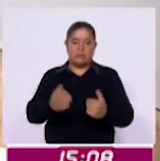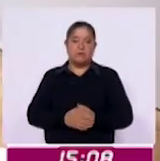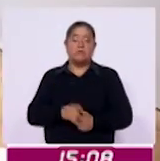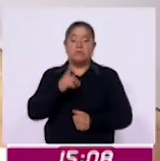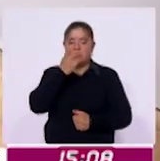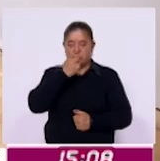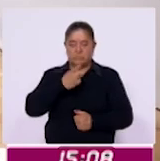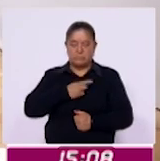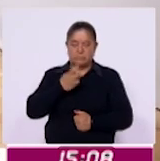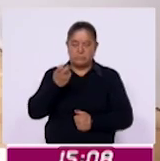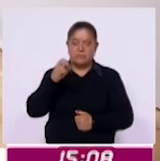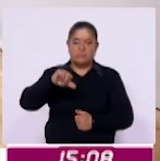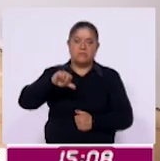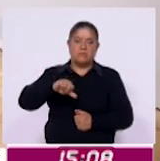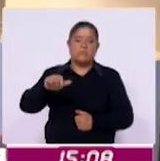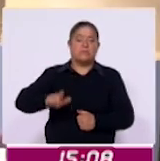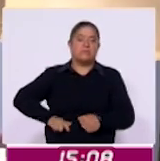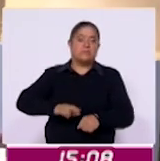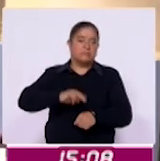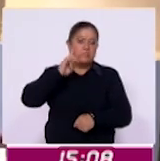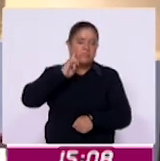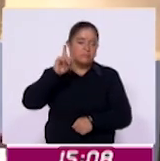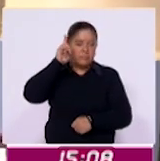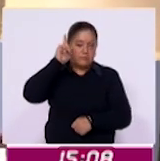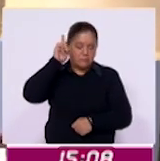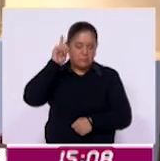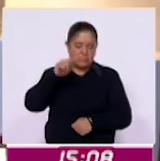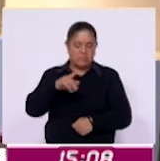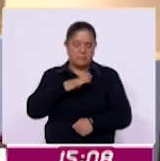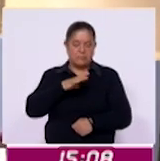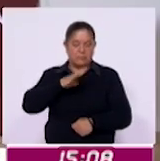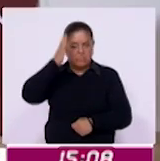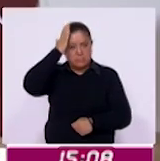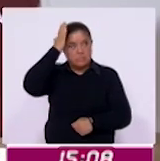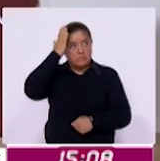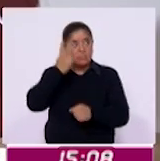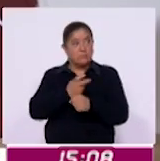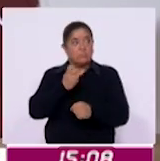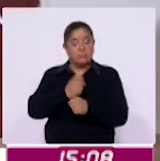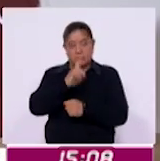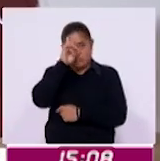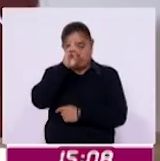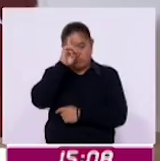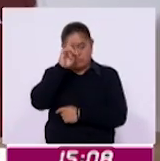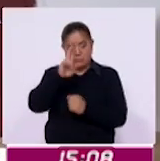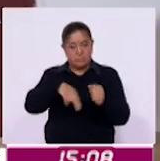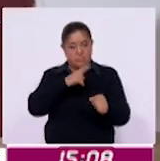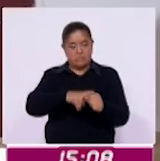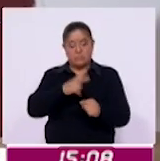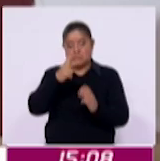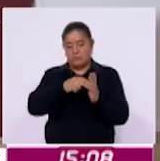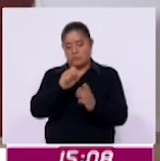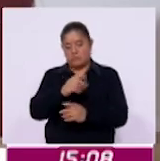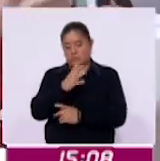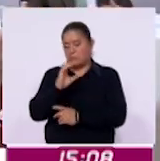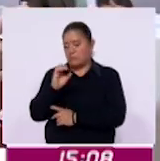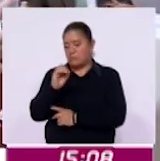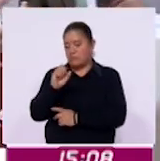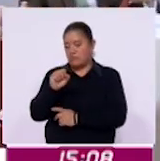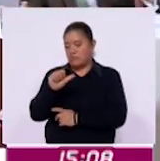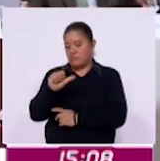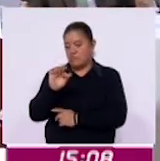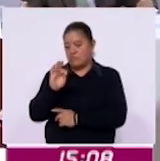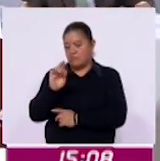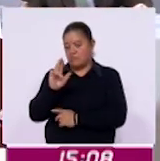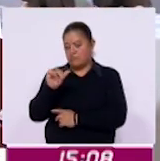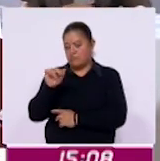lo mencionas, este día la gobernadora de Lorena Cuellar Cisneros encabezó la segunda sesión ordinaria 2024 del CONSAFRAN, donde se